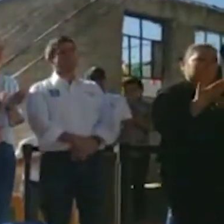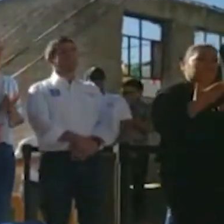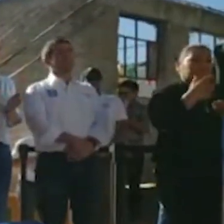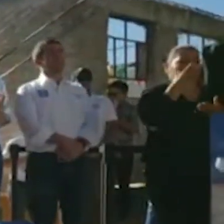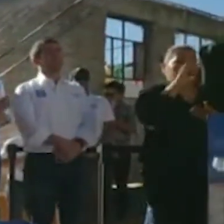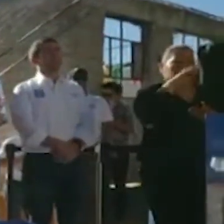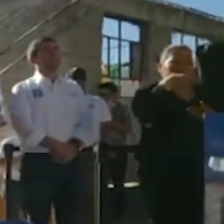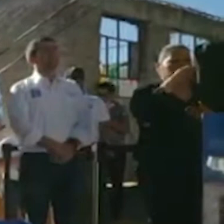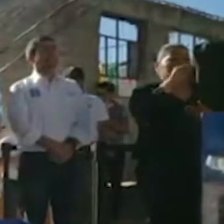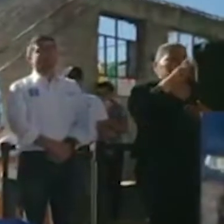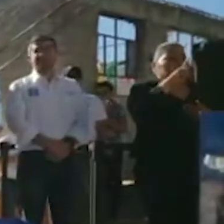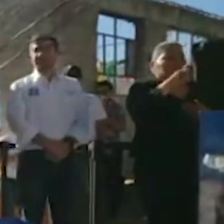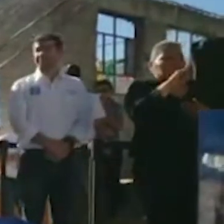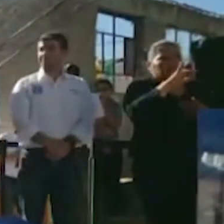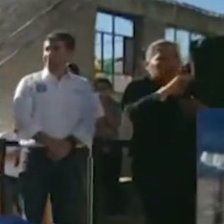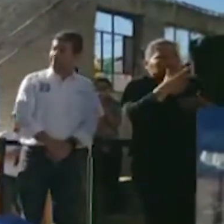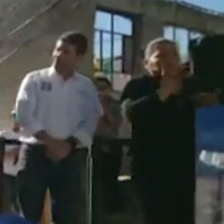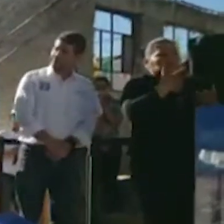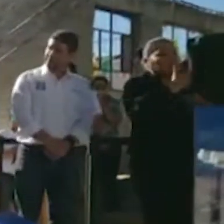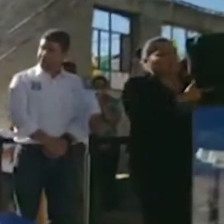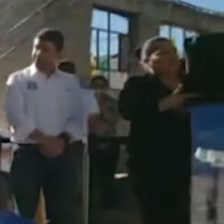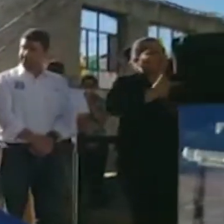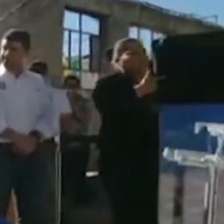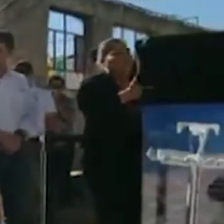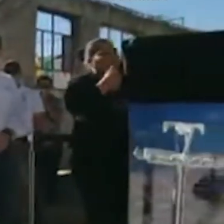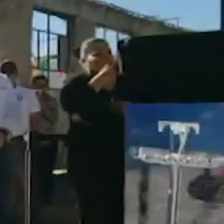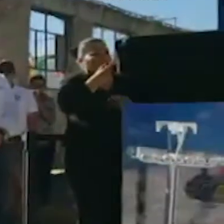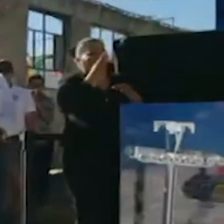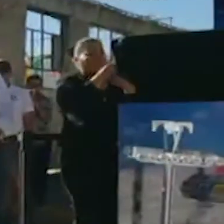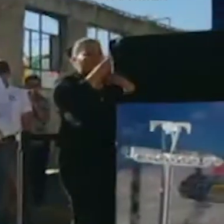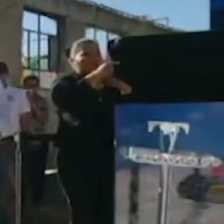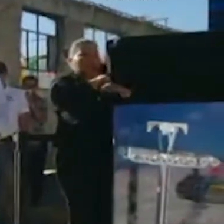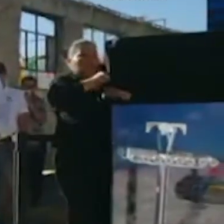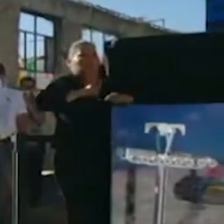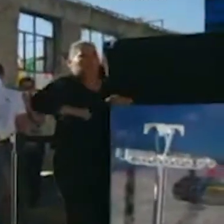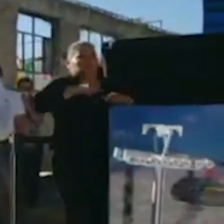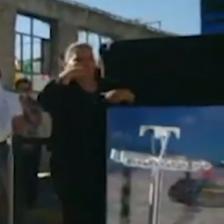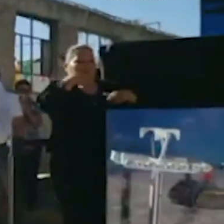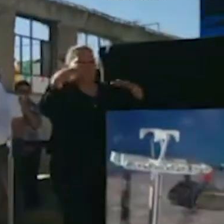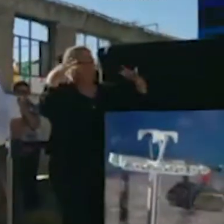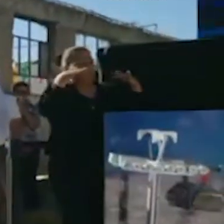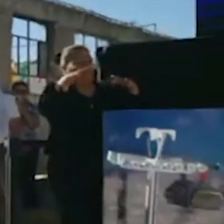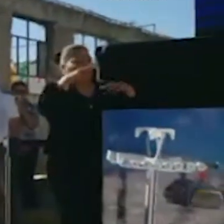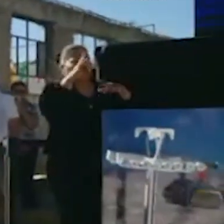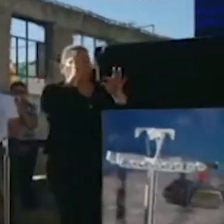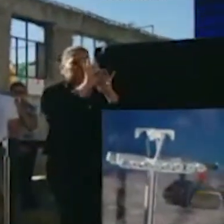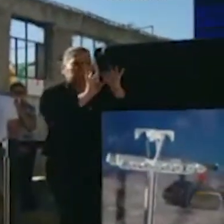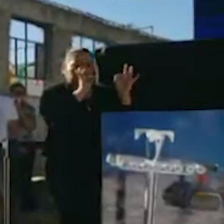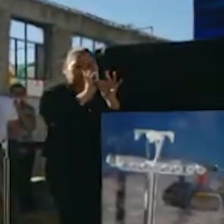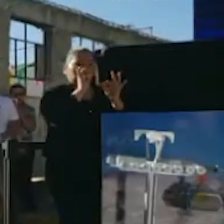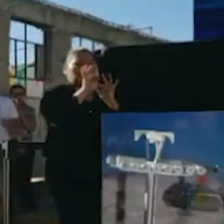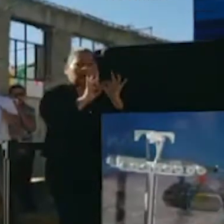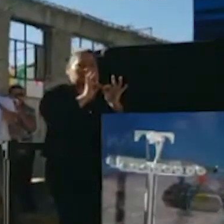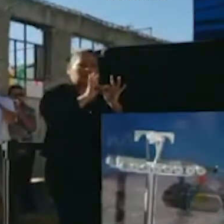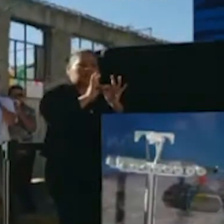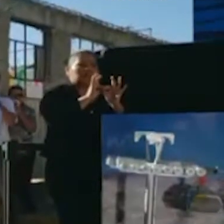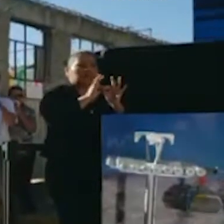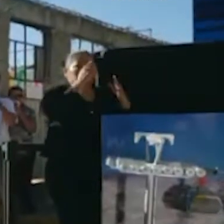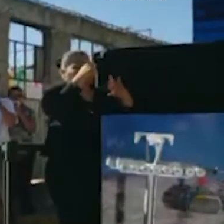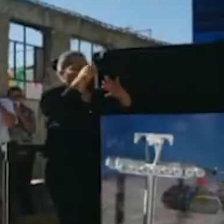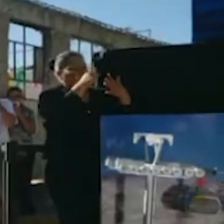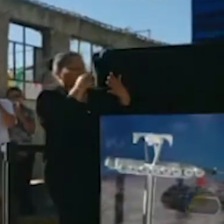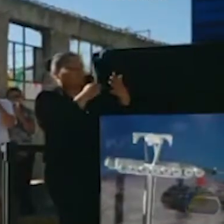zonas altas de la delegación Magdalena Contreras. La línea con 11 estaciones llegaría desde los Dinamos hasta el Metro Copilco en los primeros 10